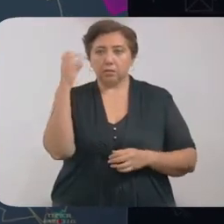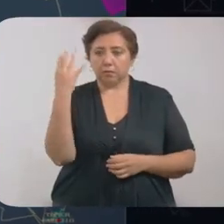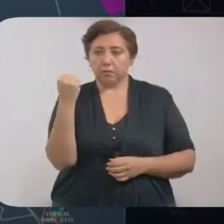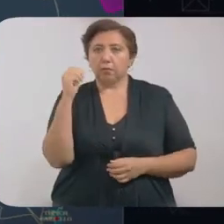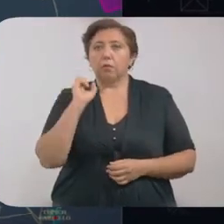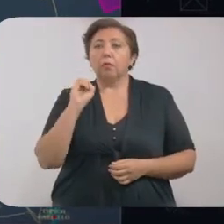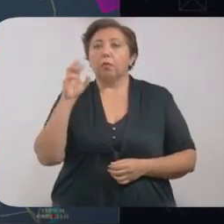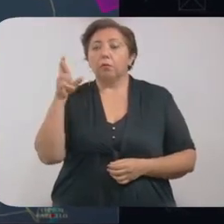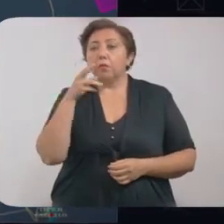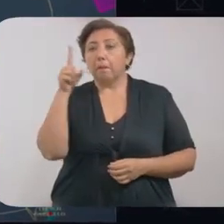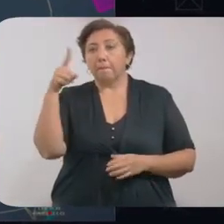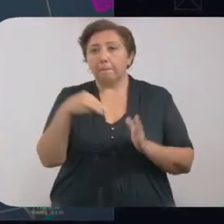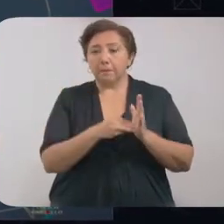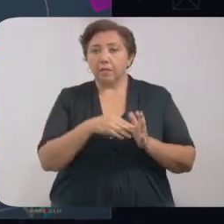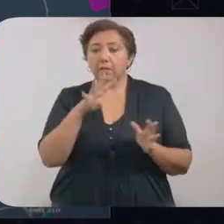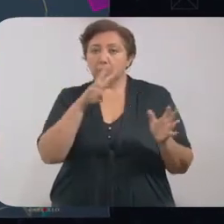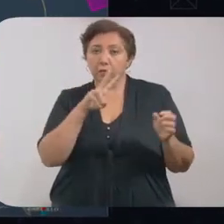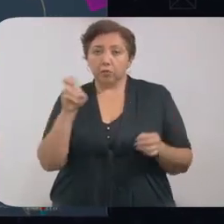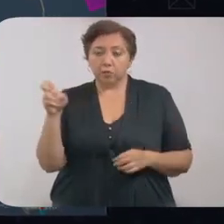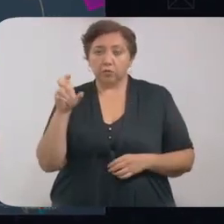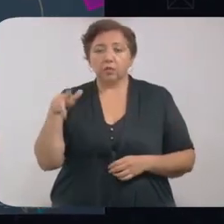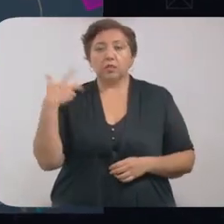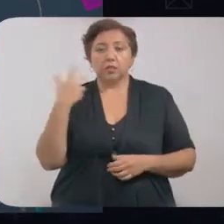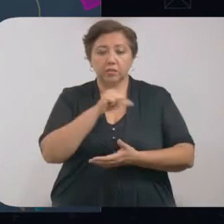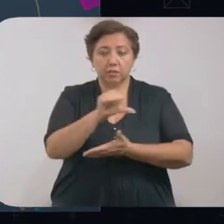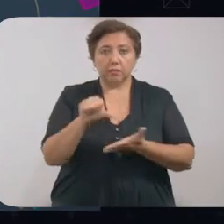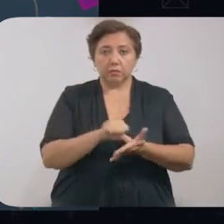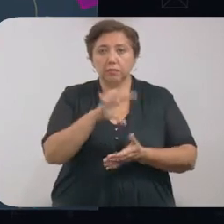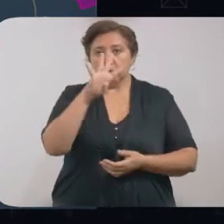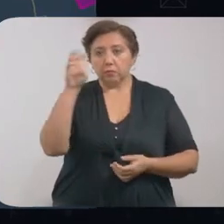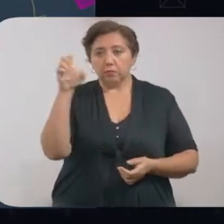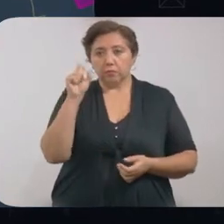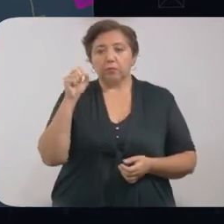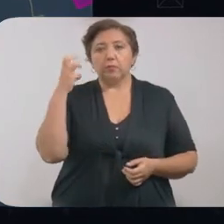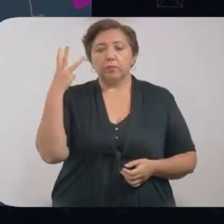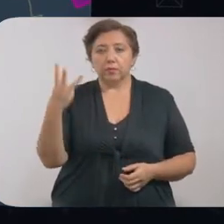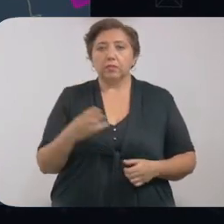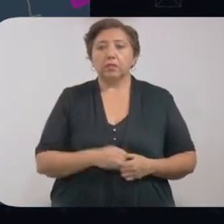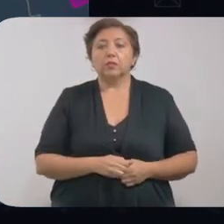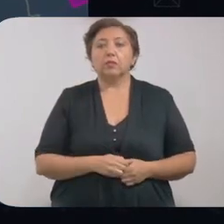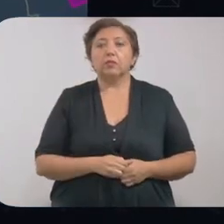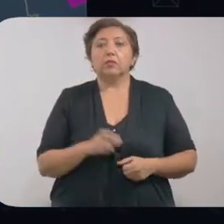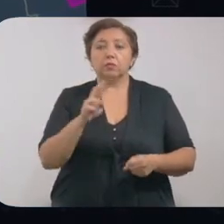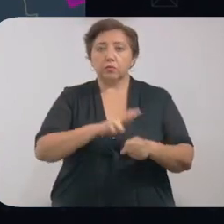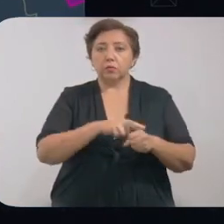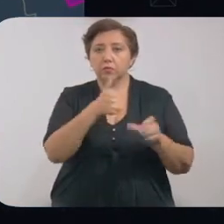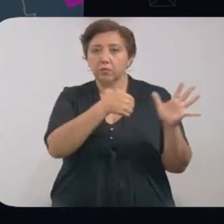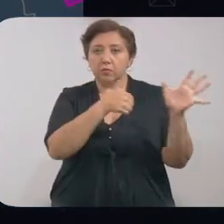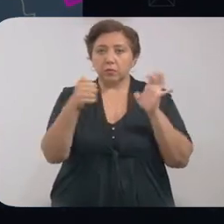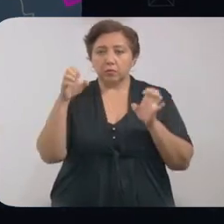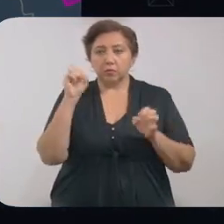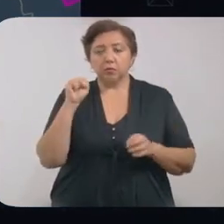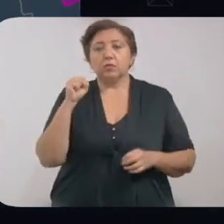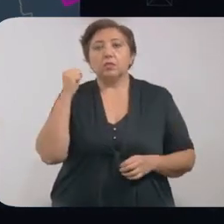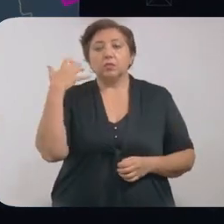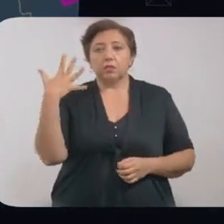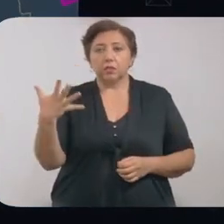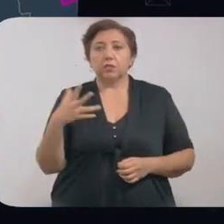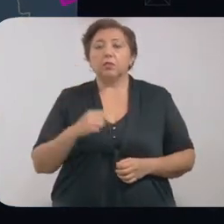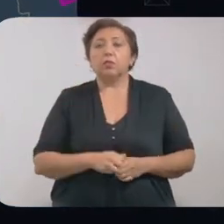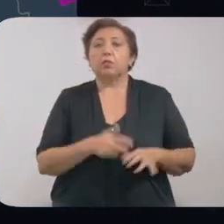zona oriente 1213, en la zona centro 423, en la zona sur 665